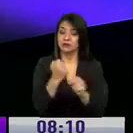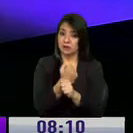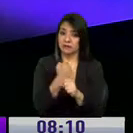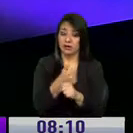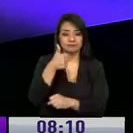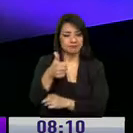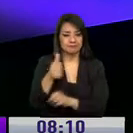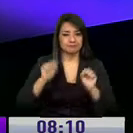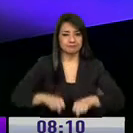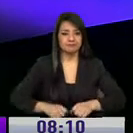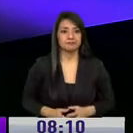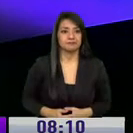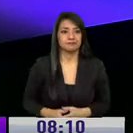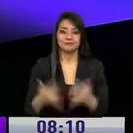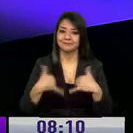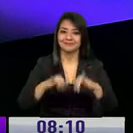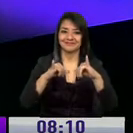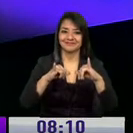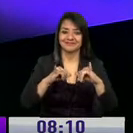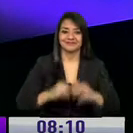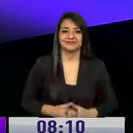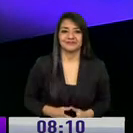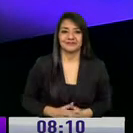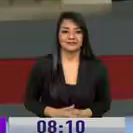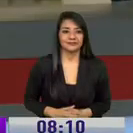el pulgar. Sigamos adelante, Ali querida.